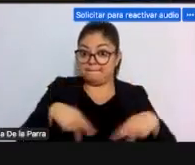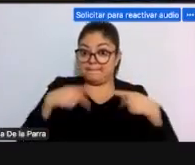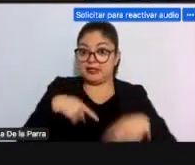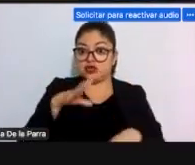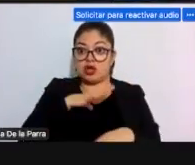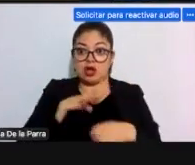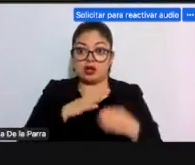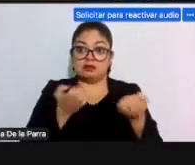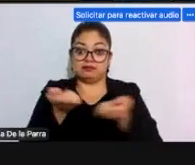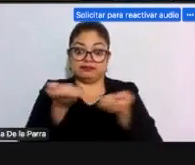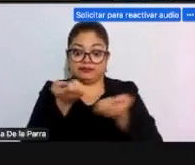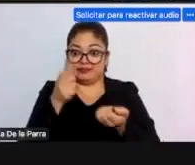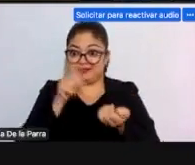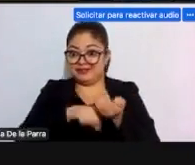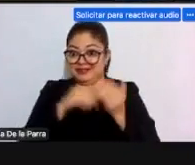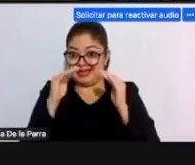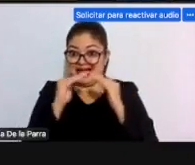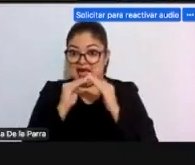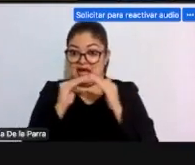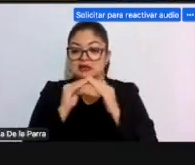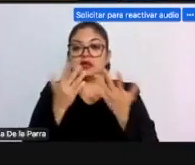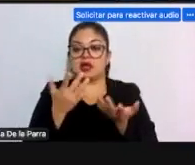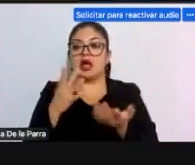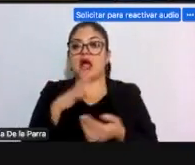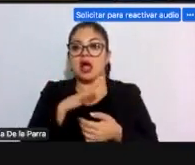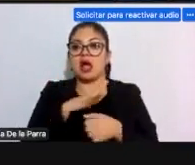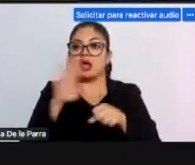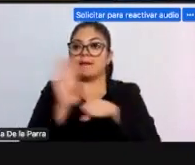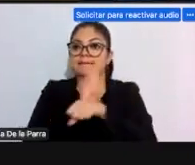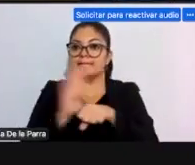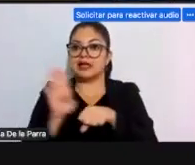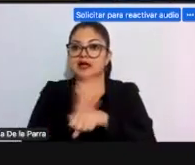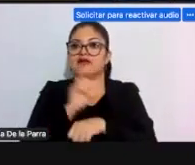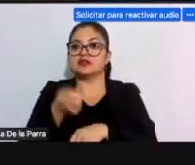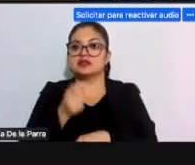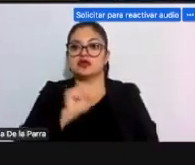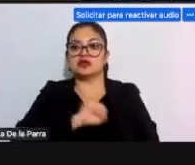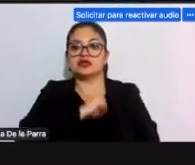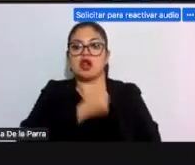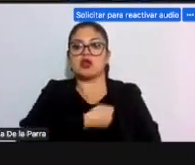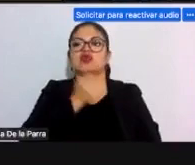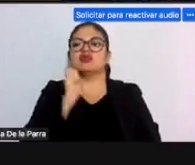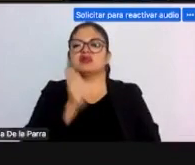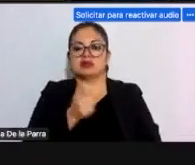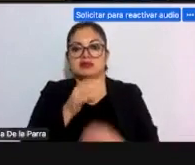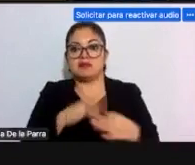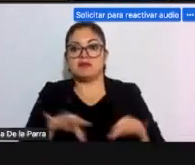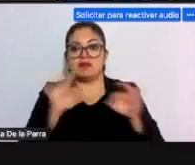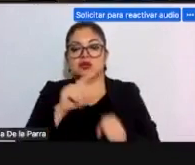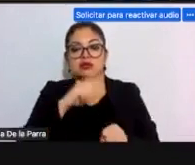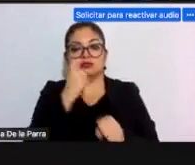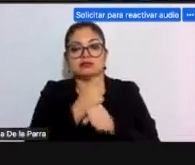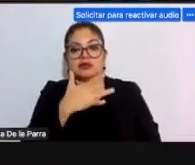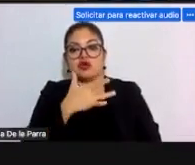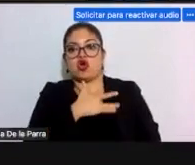física dentro de casa fue que hubo beneficios en la salud cardiovascular principalmente, disminuyendo